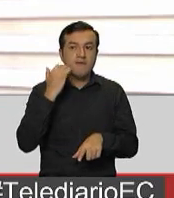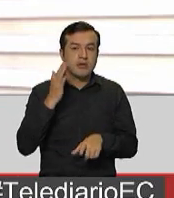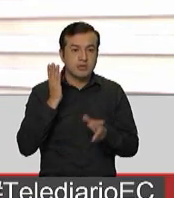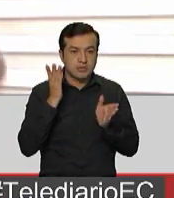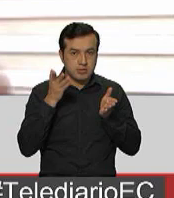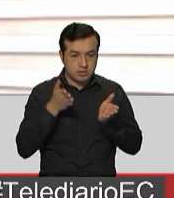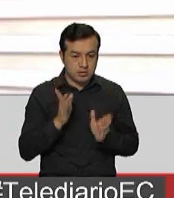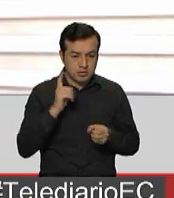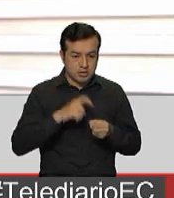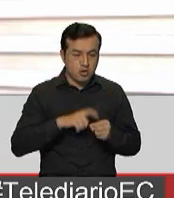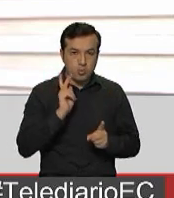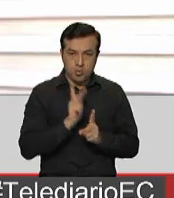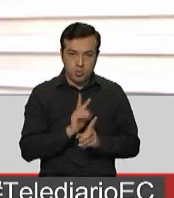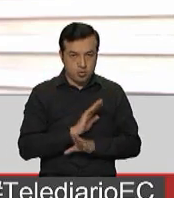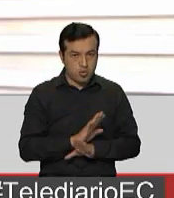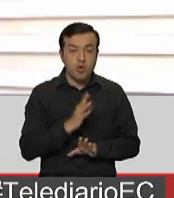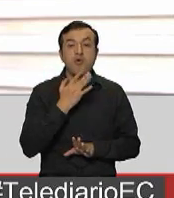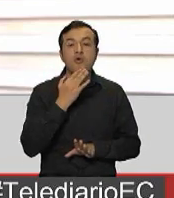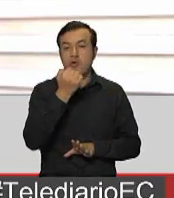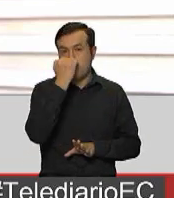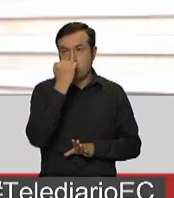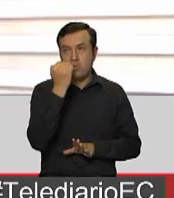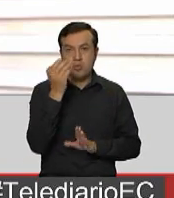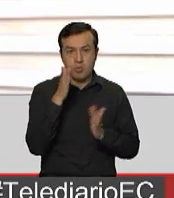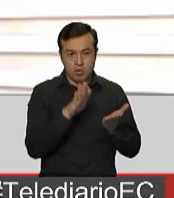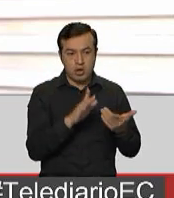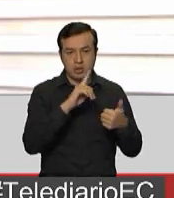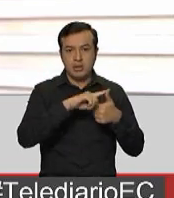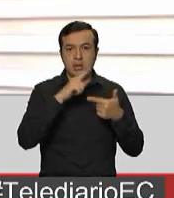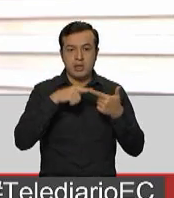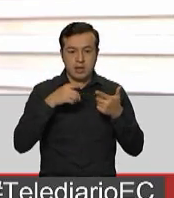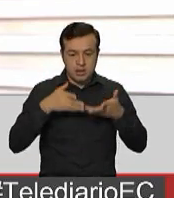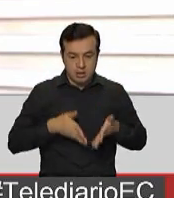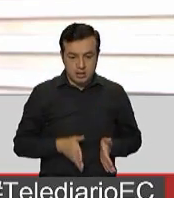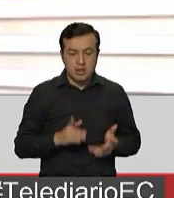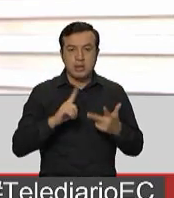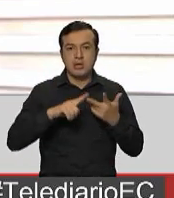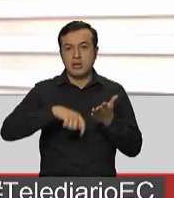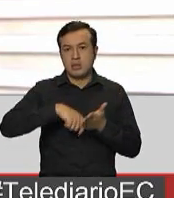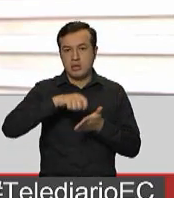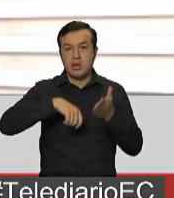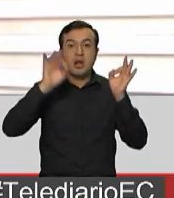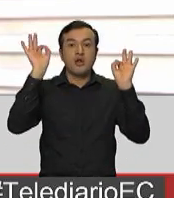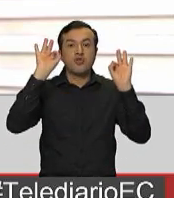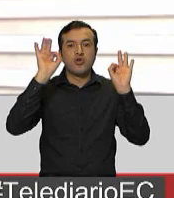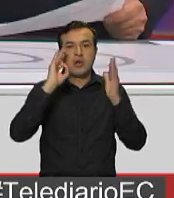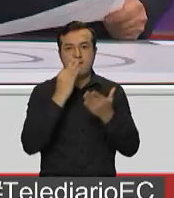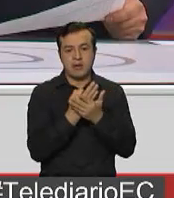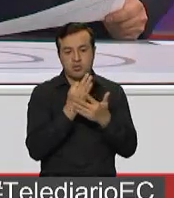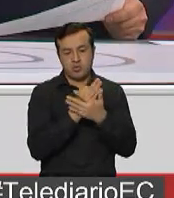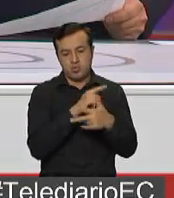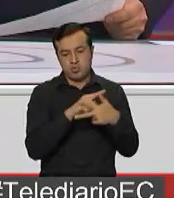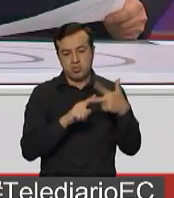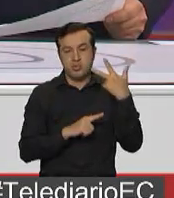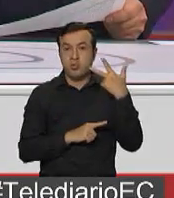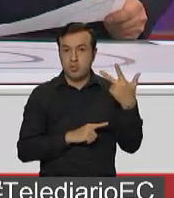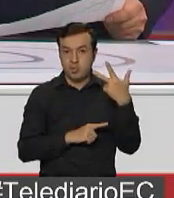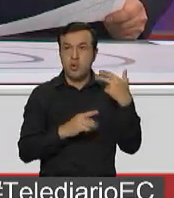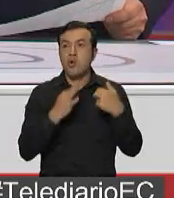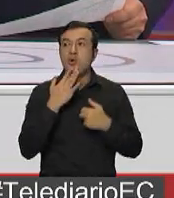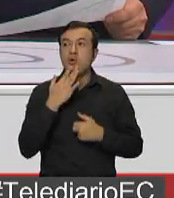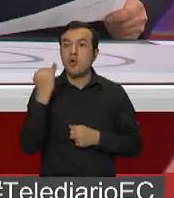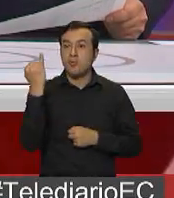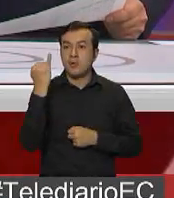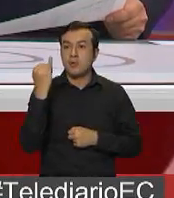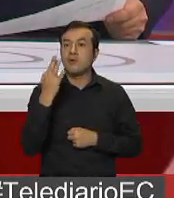son los servicios que se dan en rojo. Defunciones, nacimiento y firma electrónica. De acuerdo, director. Ya para terminar, los cantones que pasen a color verde,